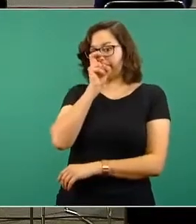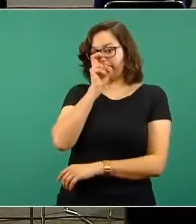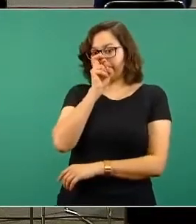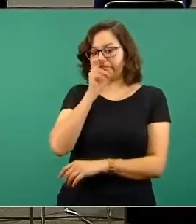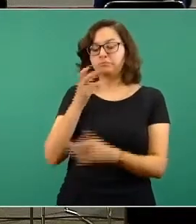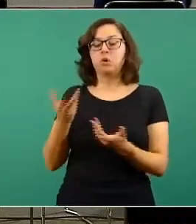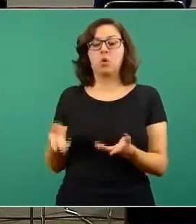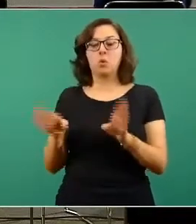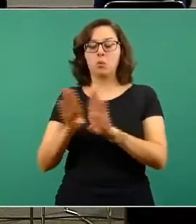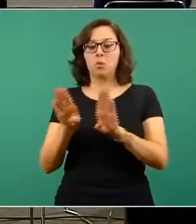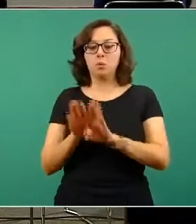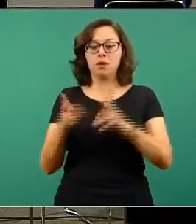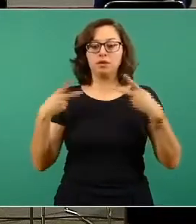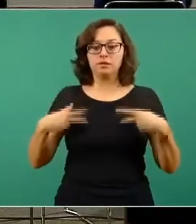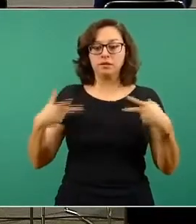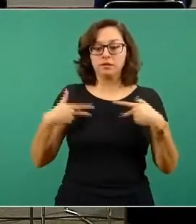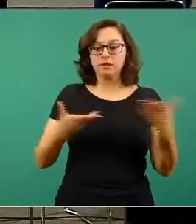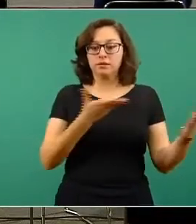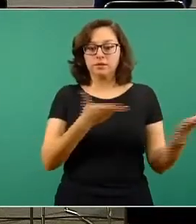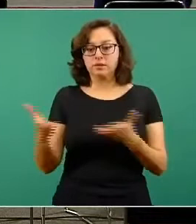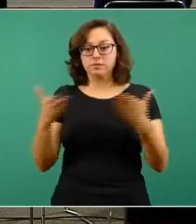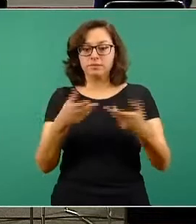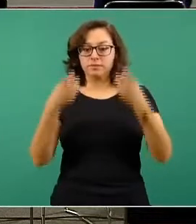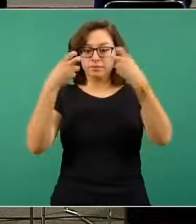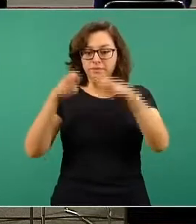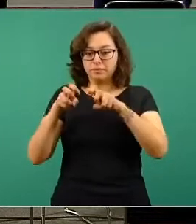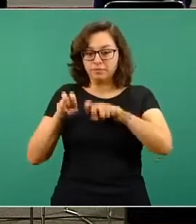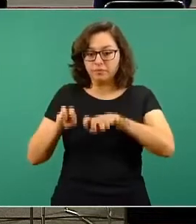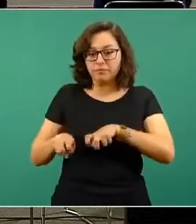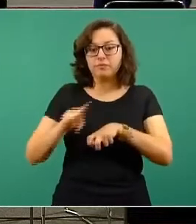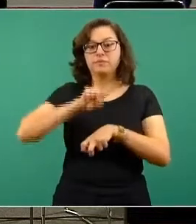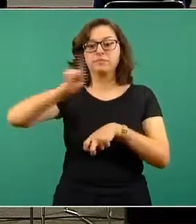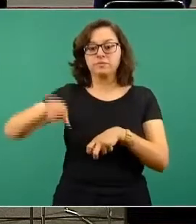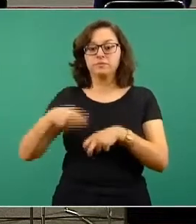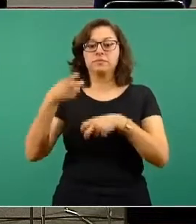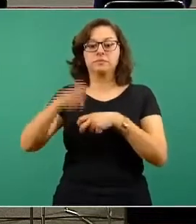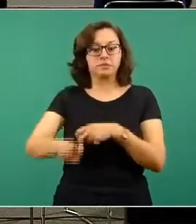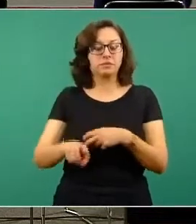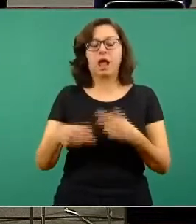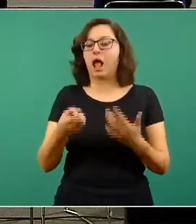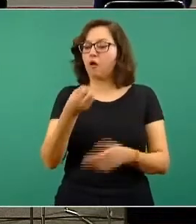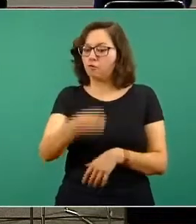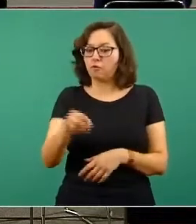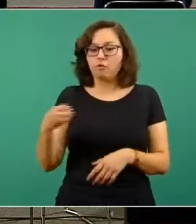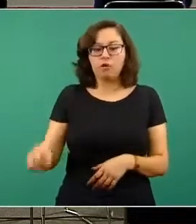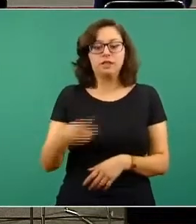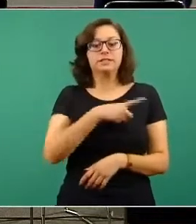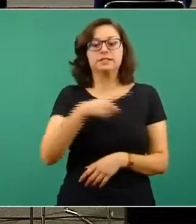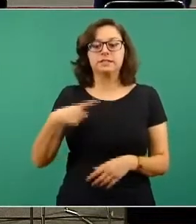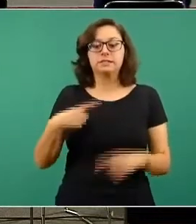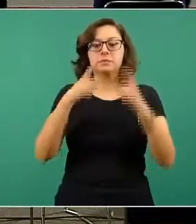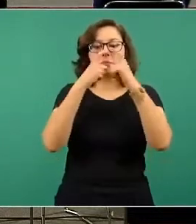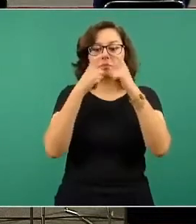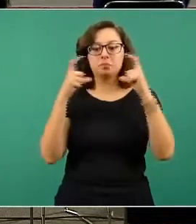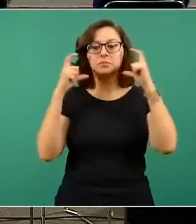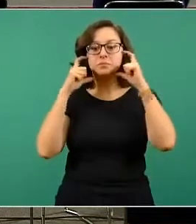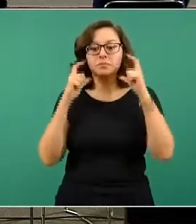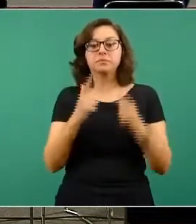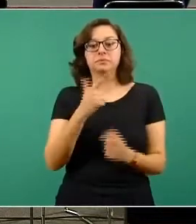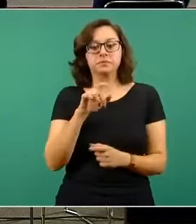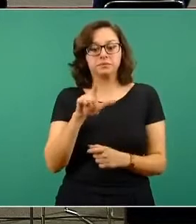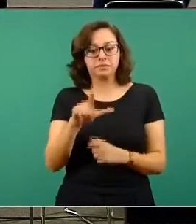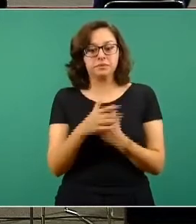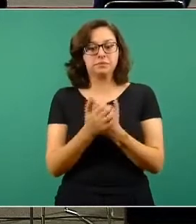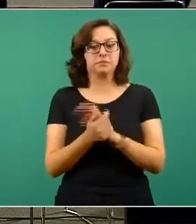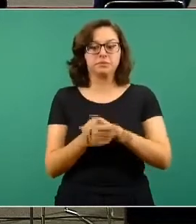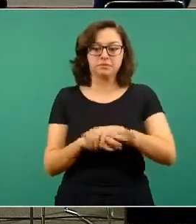el desembarque de los pasajeros, que tienen que ver obviamente con el uso del cubrebocas, la aplicación del alcohol gel en